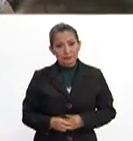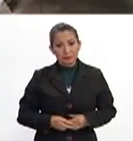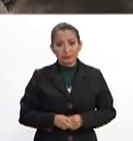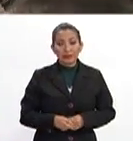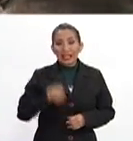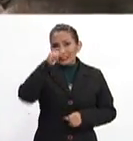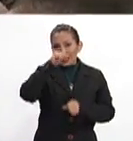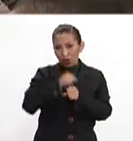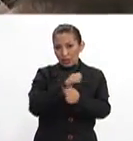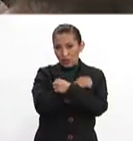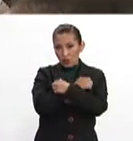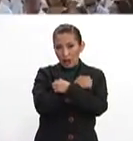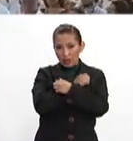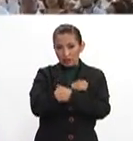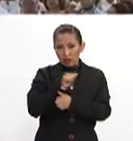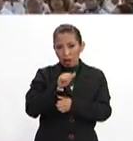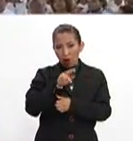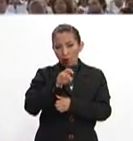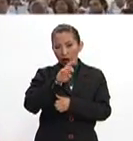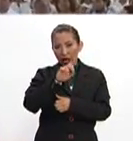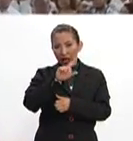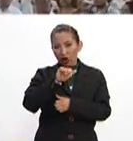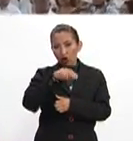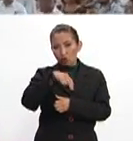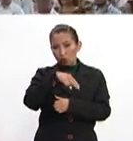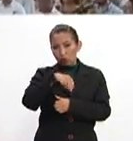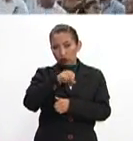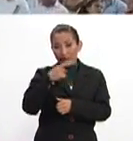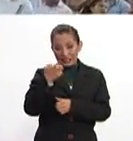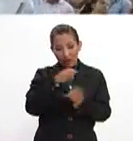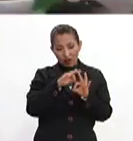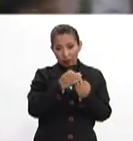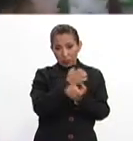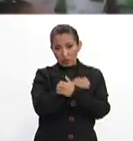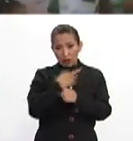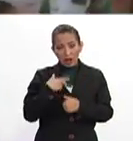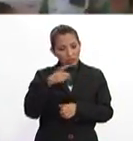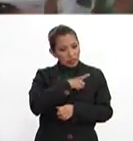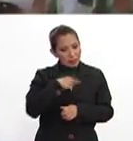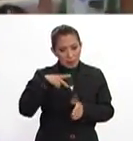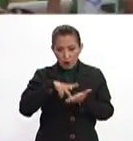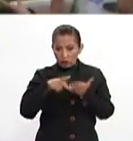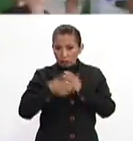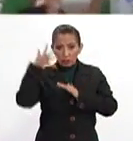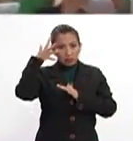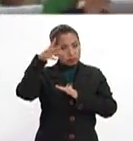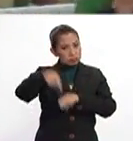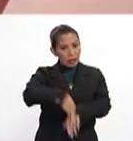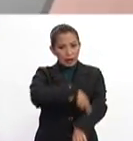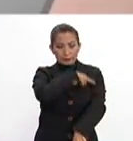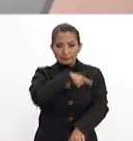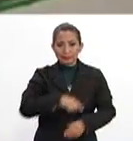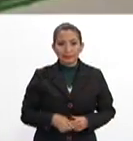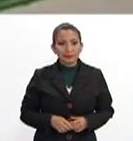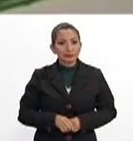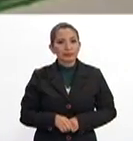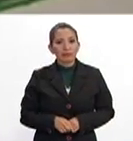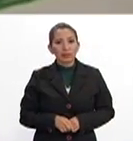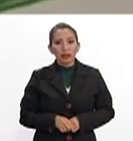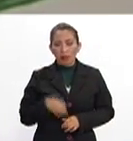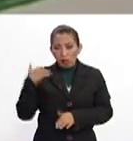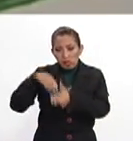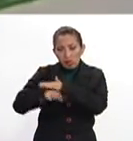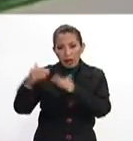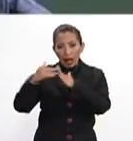El secretario de Educación Pública, Aurelio Nuño, afirma que el modelo educativo se trata de un proyecto a largo plazo.